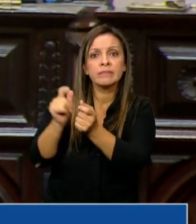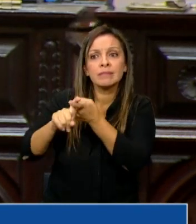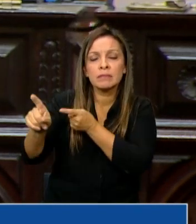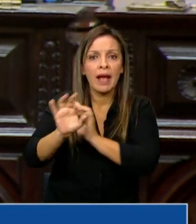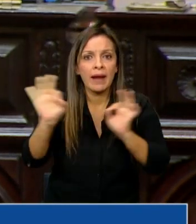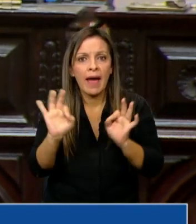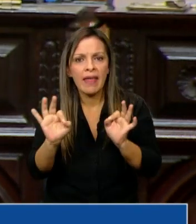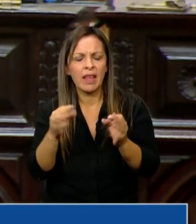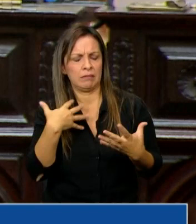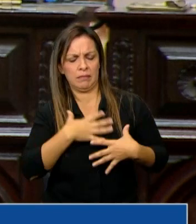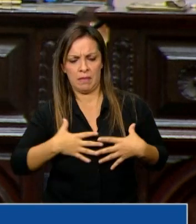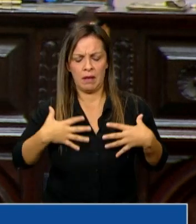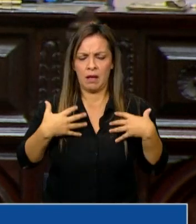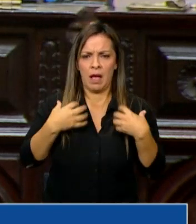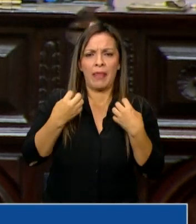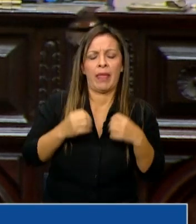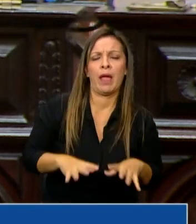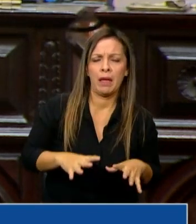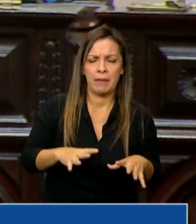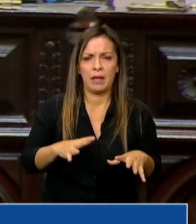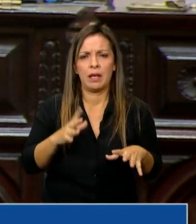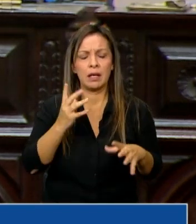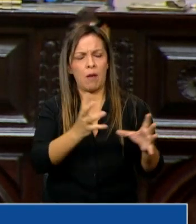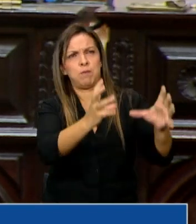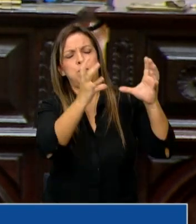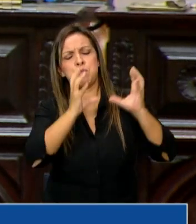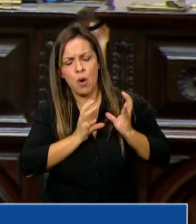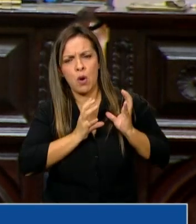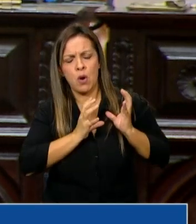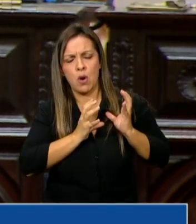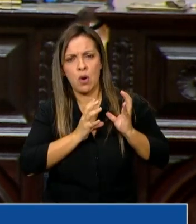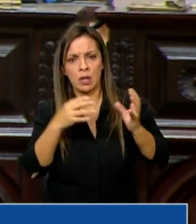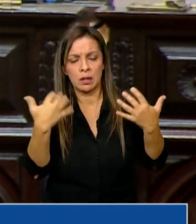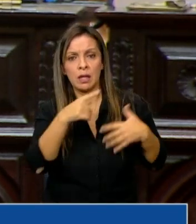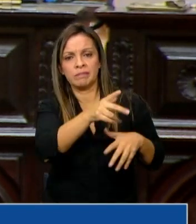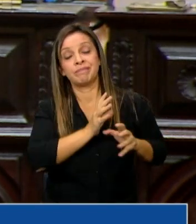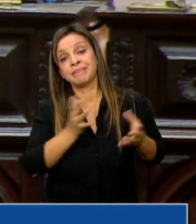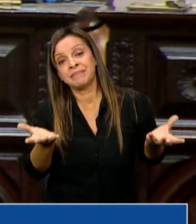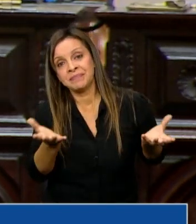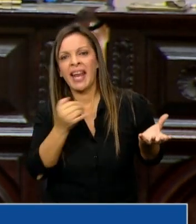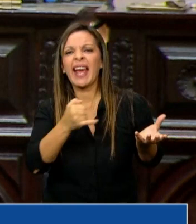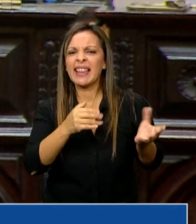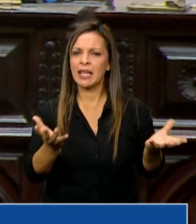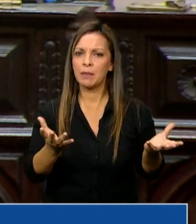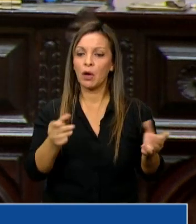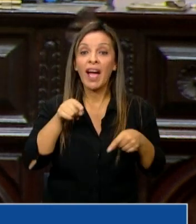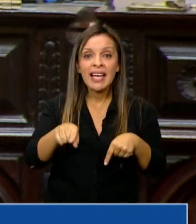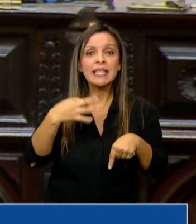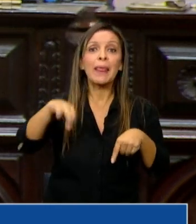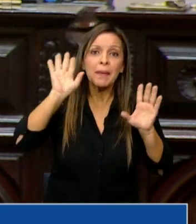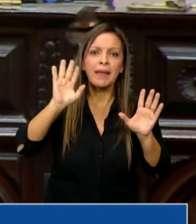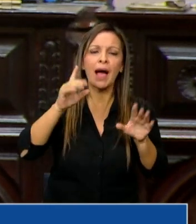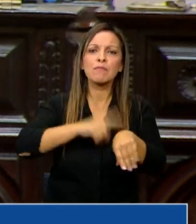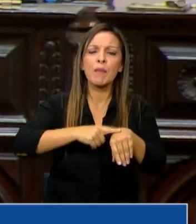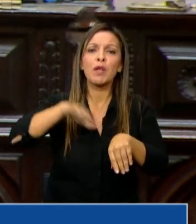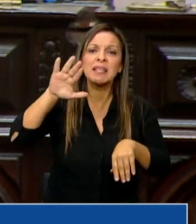en un estado de vulnerabilidad extremo y con una carga absurda de negatividad. Debía ser el día más feliz de su vida,